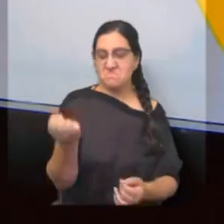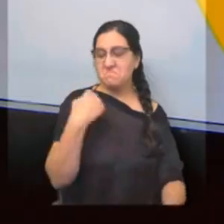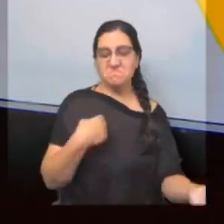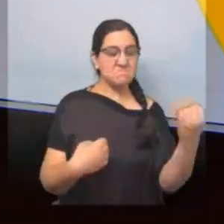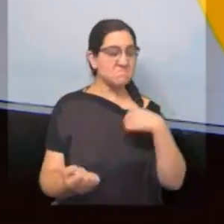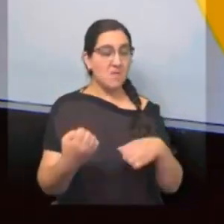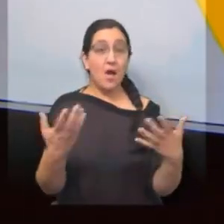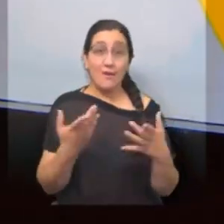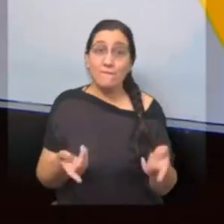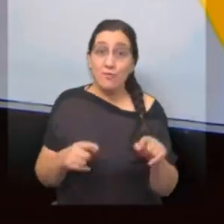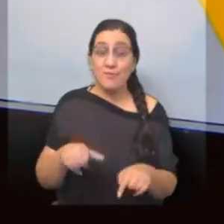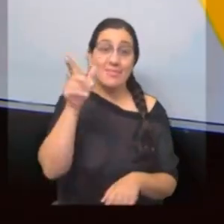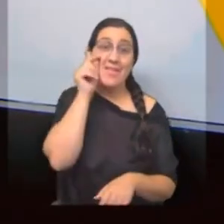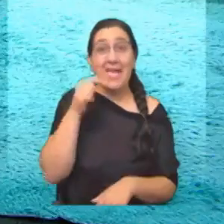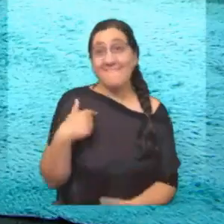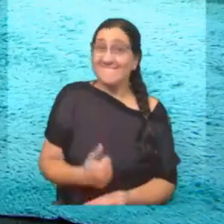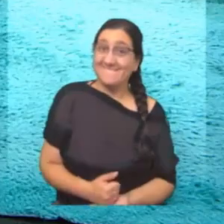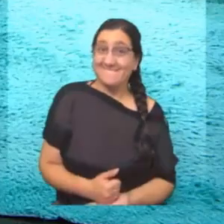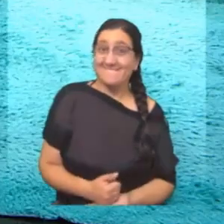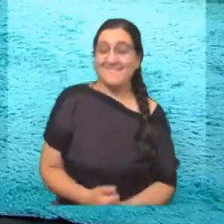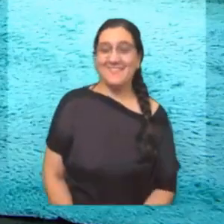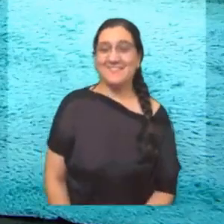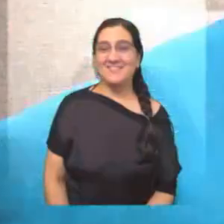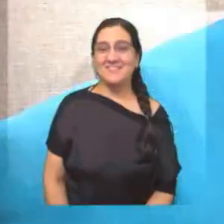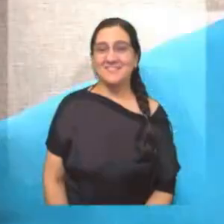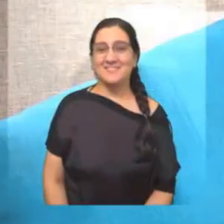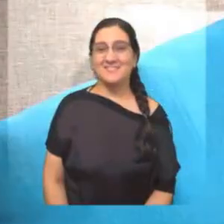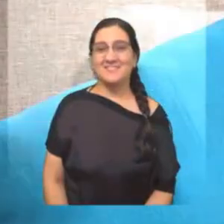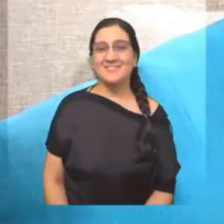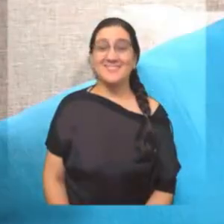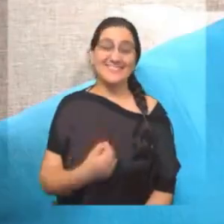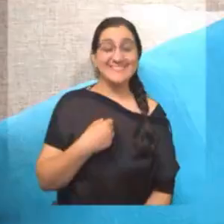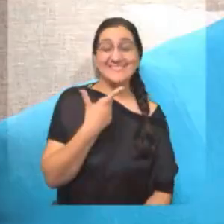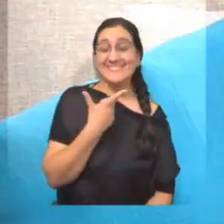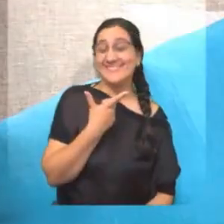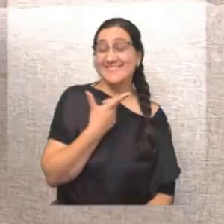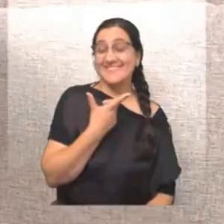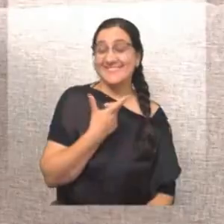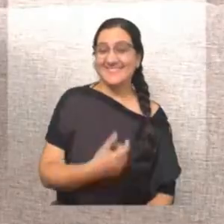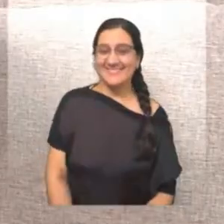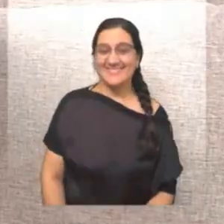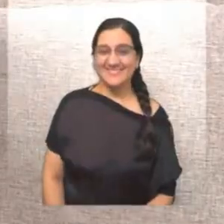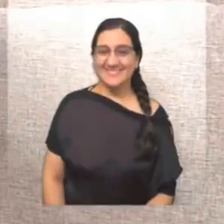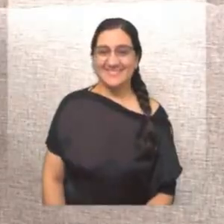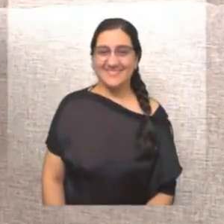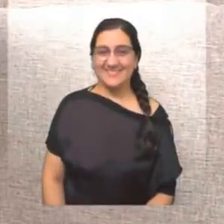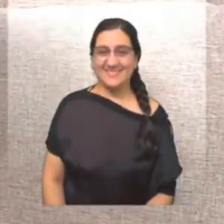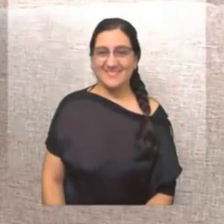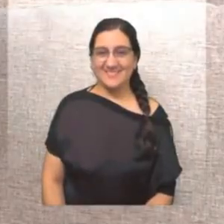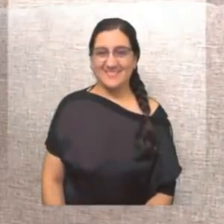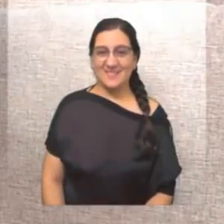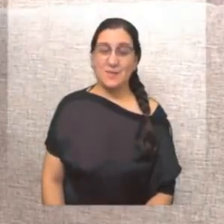Tania, hoy todas las columnas volvieron esta semana. No sé, ahora quién me saca esta sonrisa. No sé, pero bueno, yo sé que es la preferida.